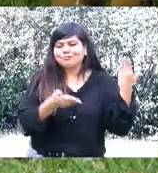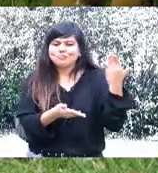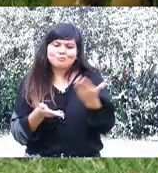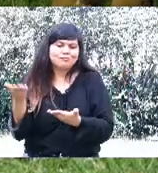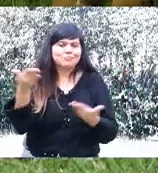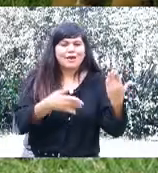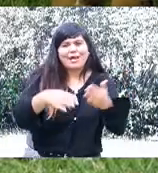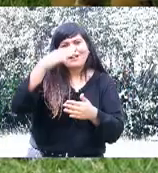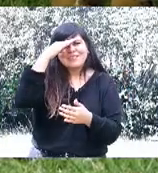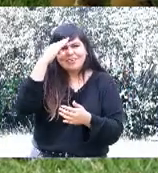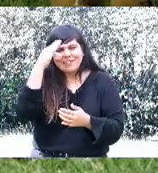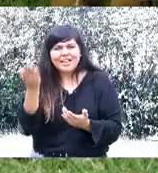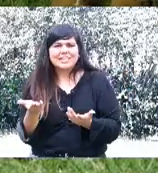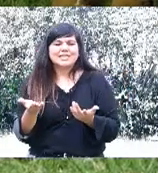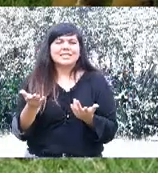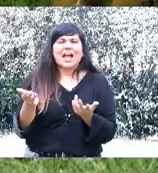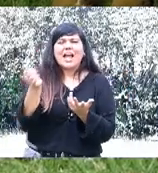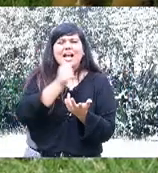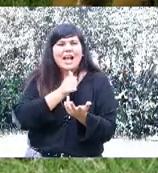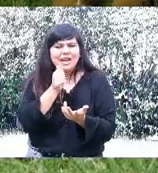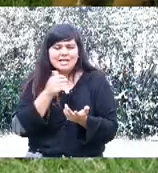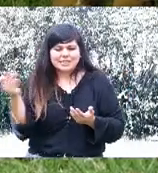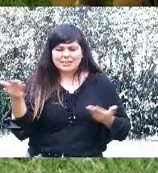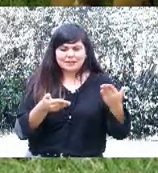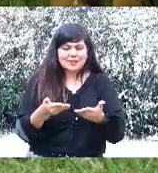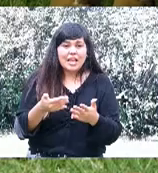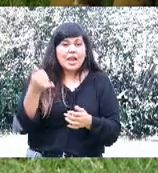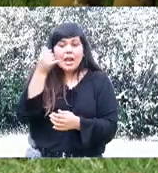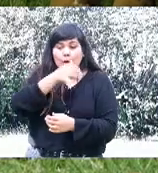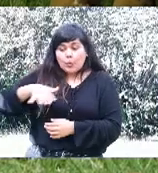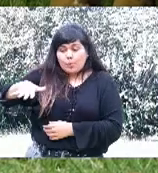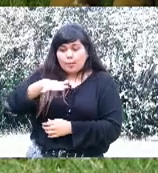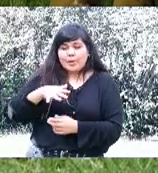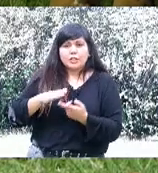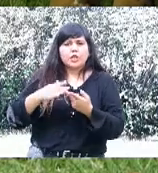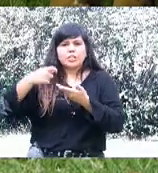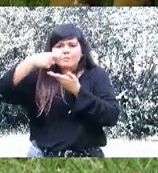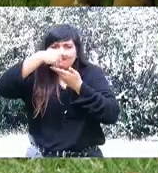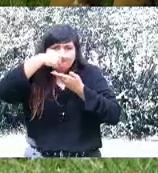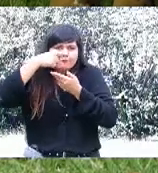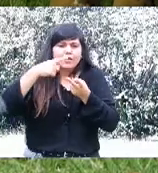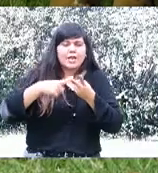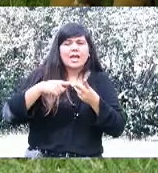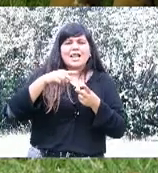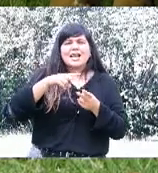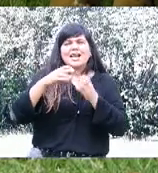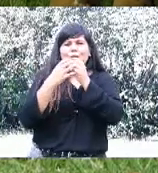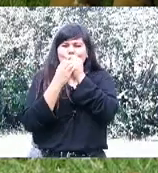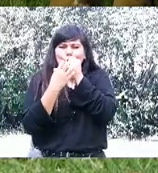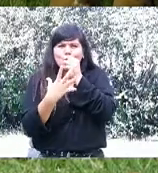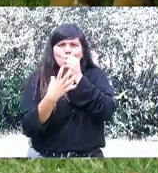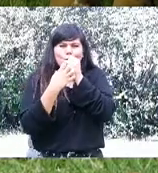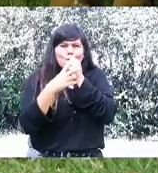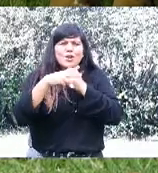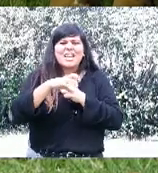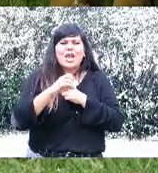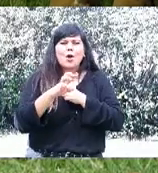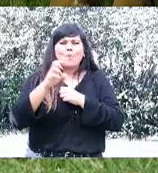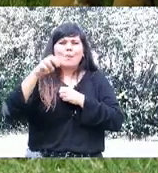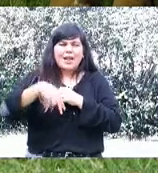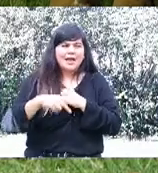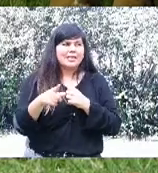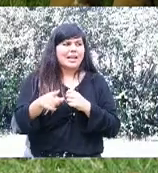violencias de sus carencias no que que surge en un momento en que está la pasta Base El neopren no sino que fundamentalmente de la